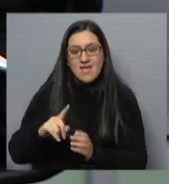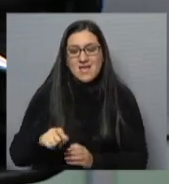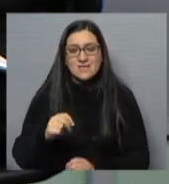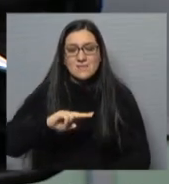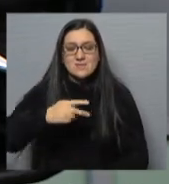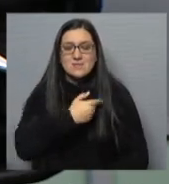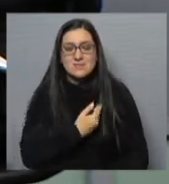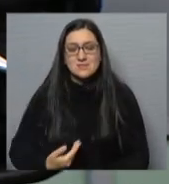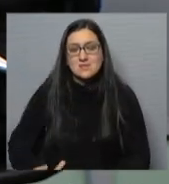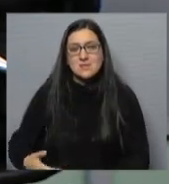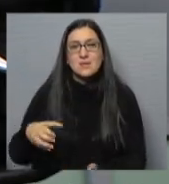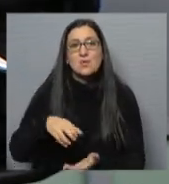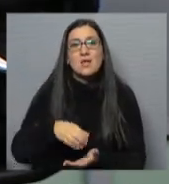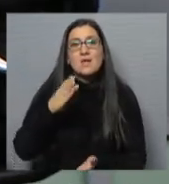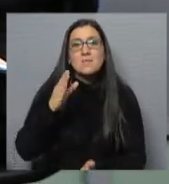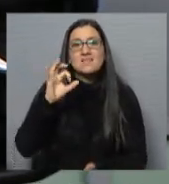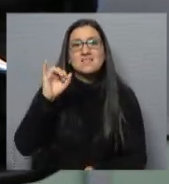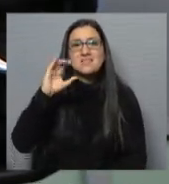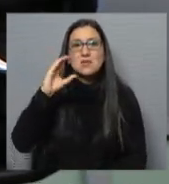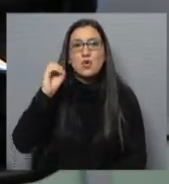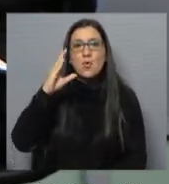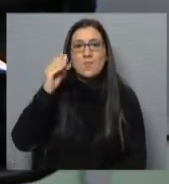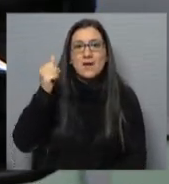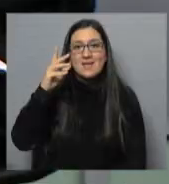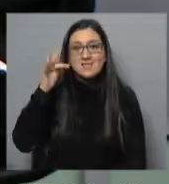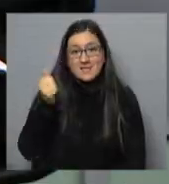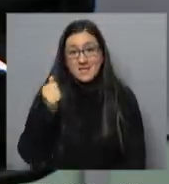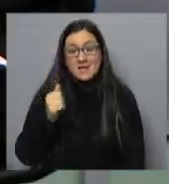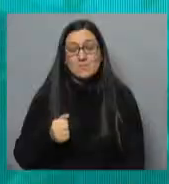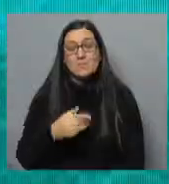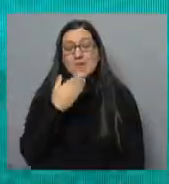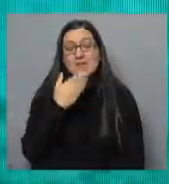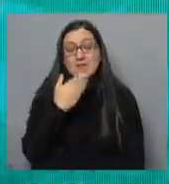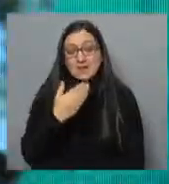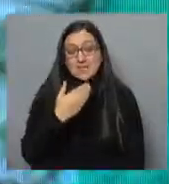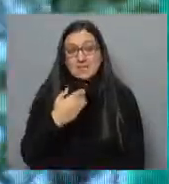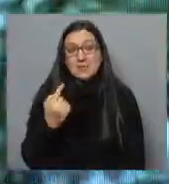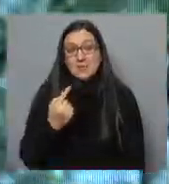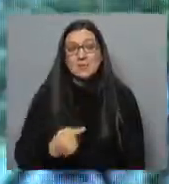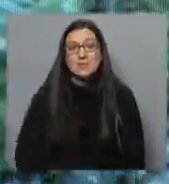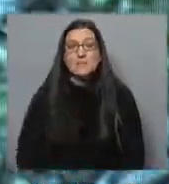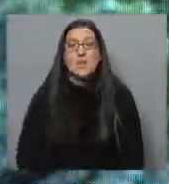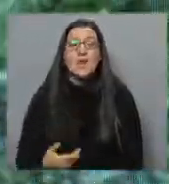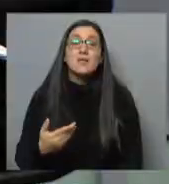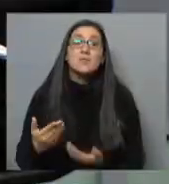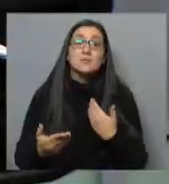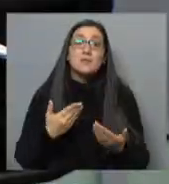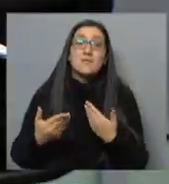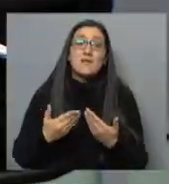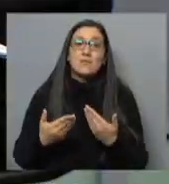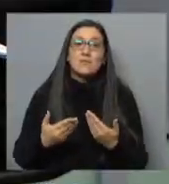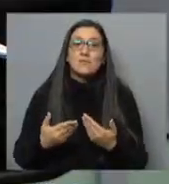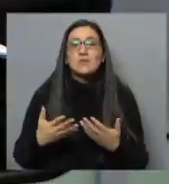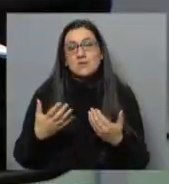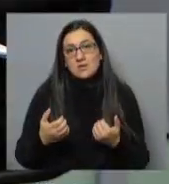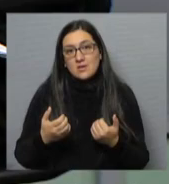vicepresidente del Patronato del Psicópata, entre otras cosas. Ricardo, gracias por estos minutos. Bienvenido. Gracias a ustedes. Estamos hablando,